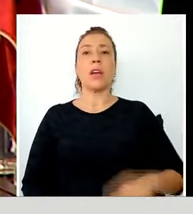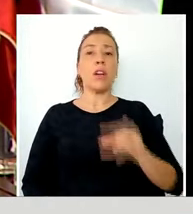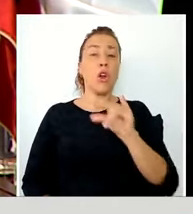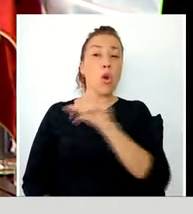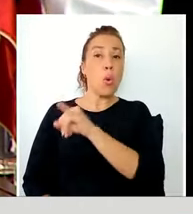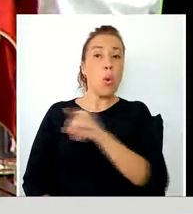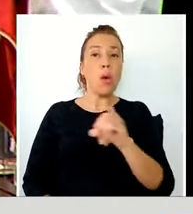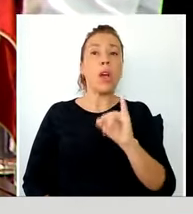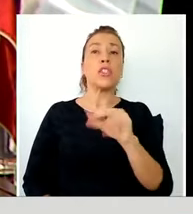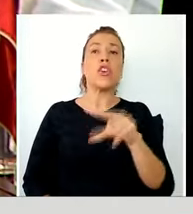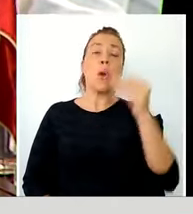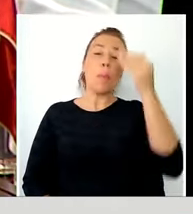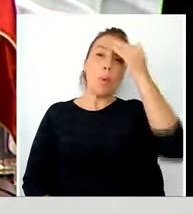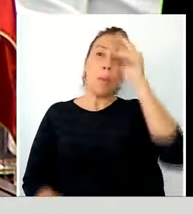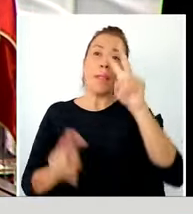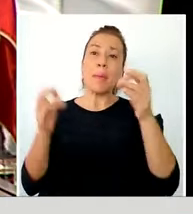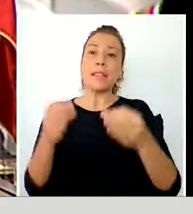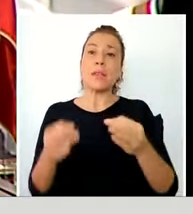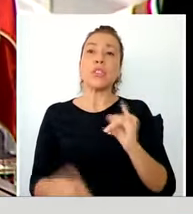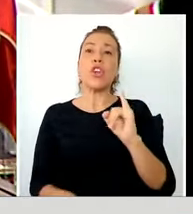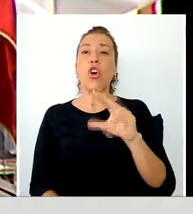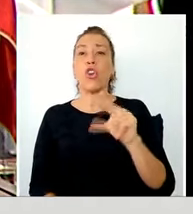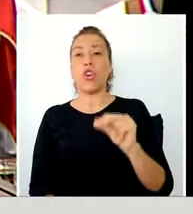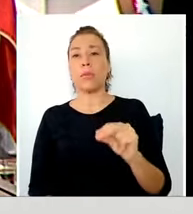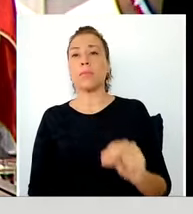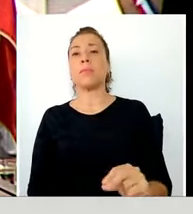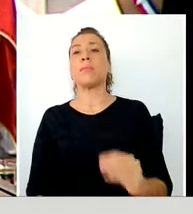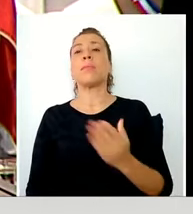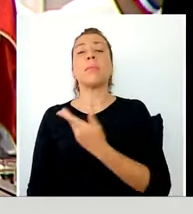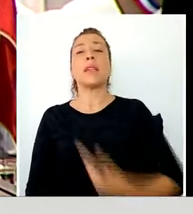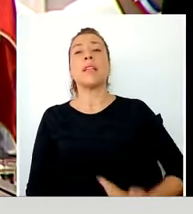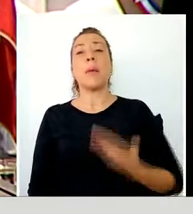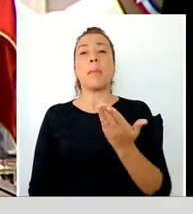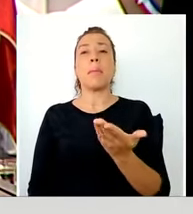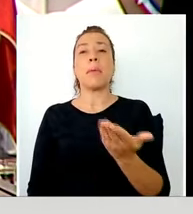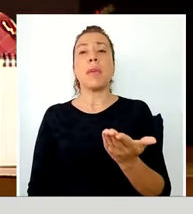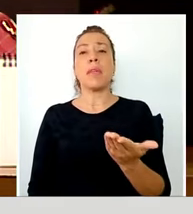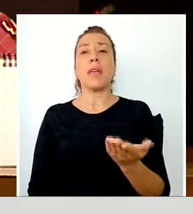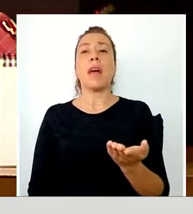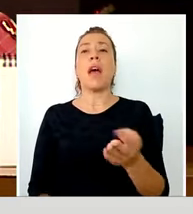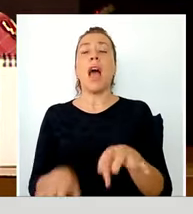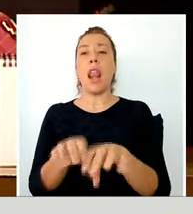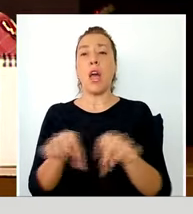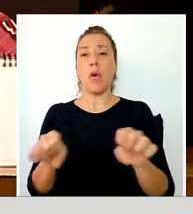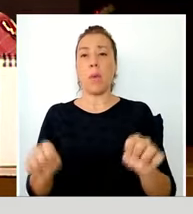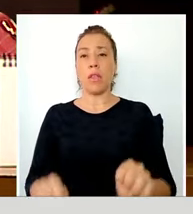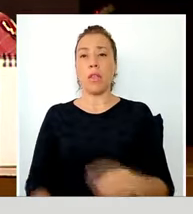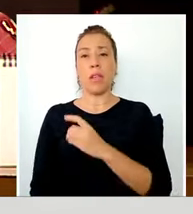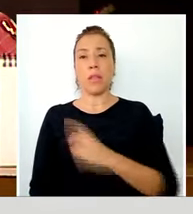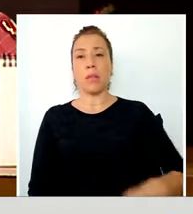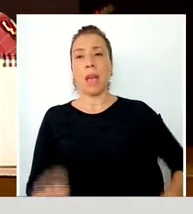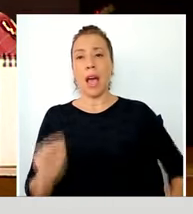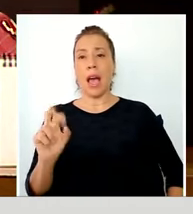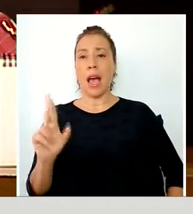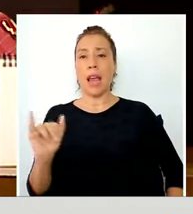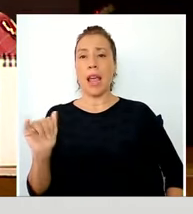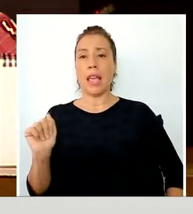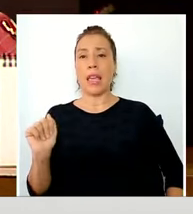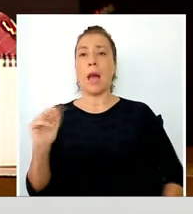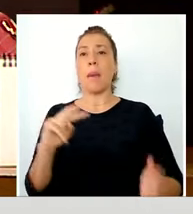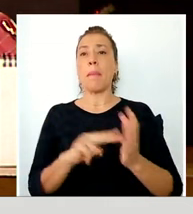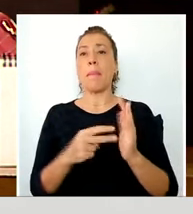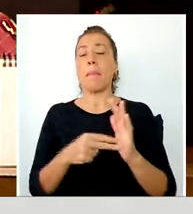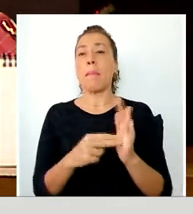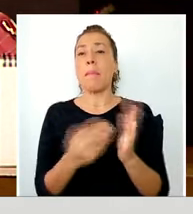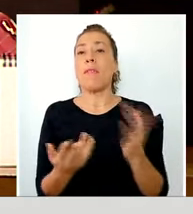nos preocupa realmente la seguridad o no presenta le solicito el acuerdo diputado araya Tengo un problema práctico porque